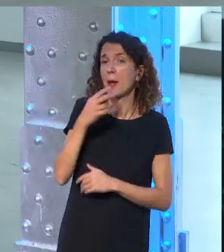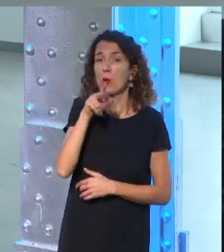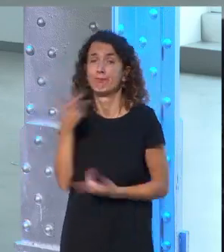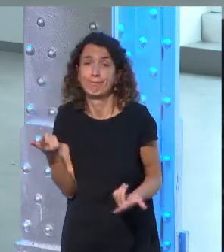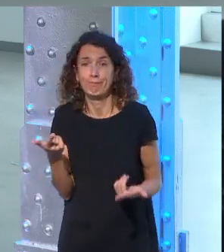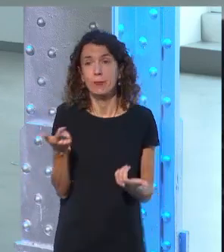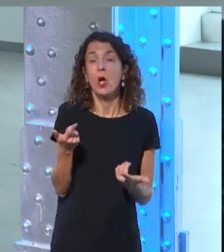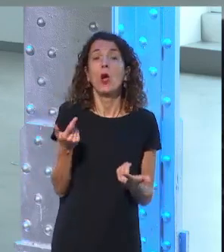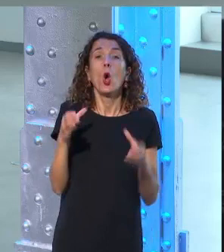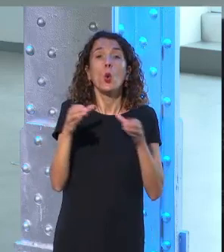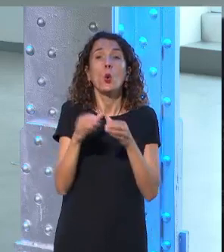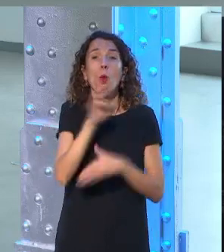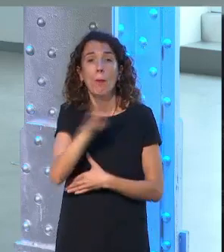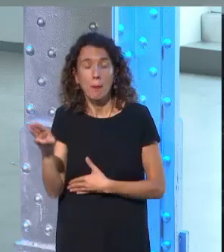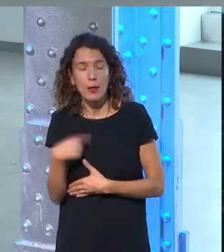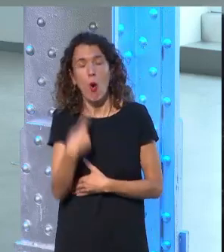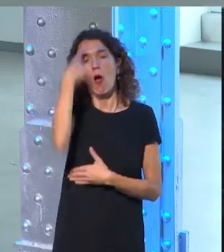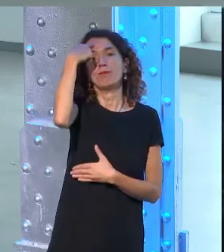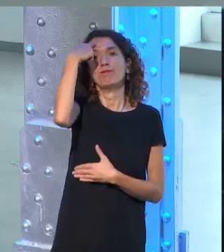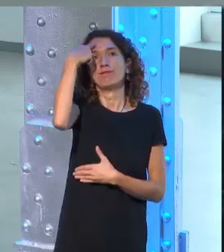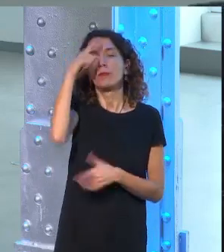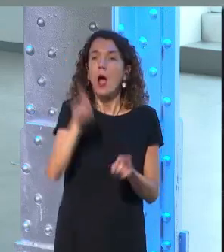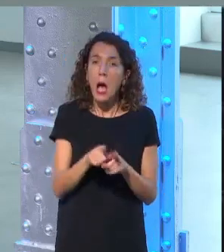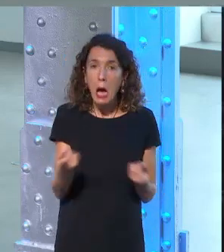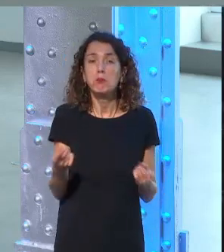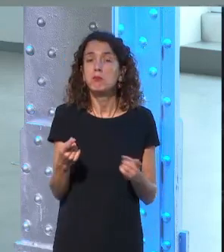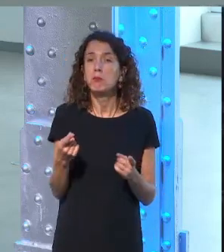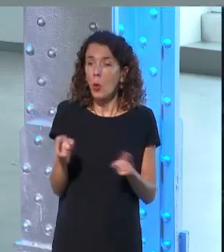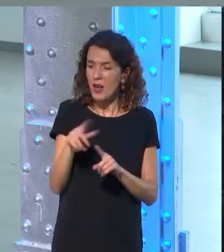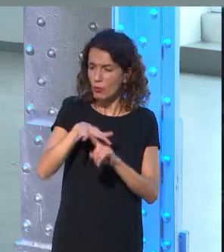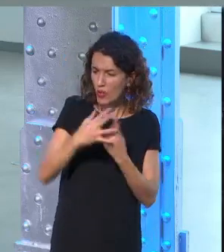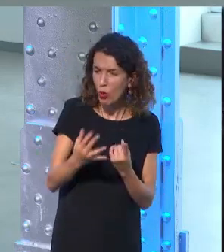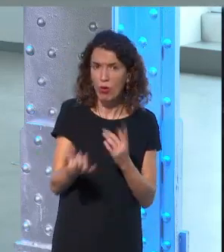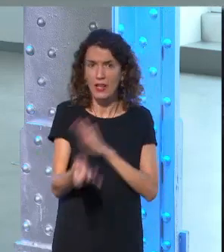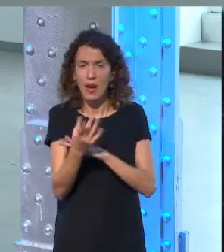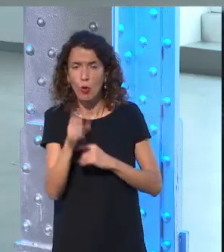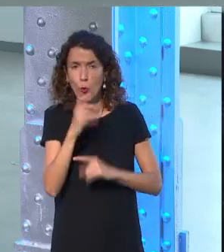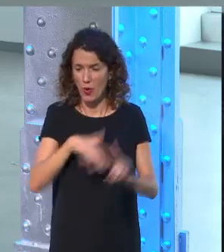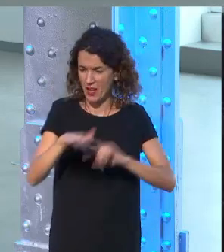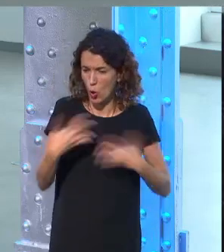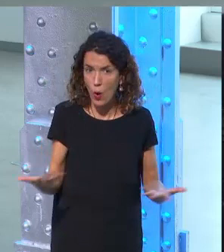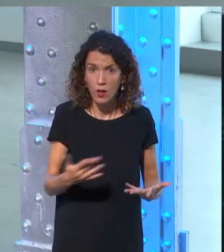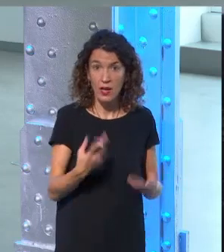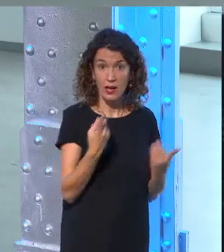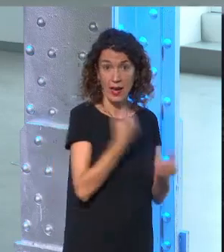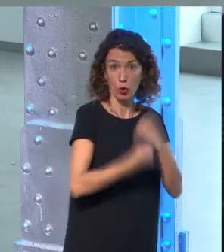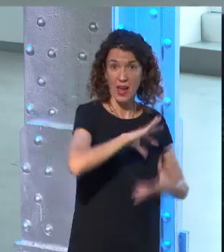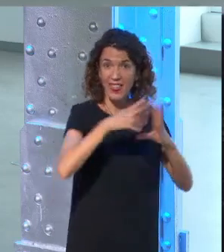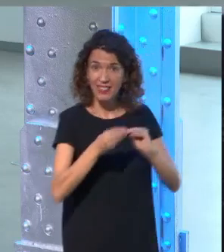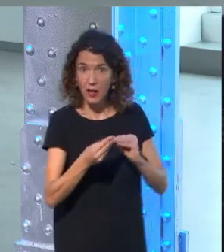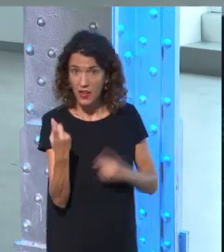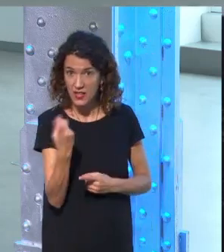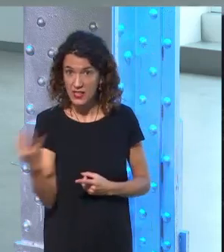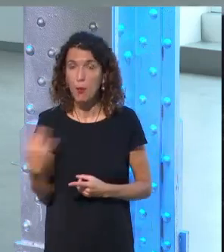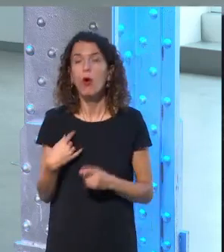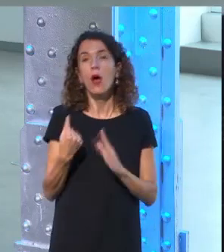la representante del Partido Popular, me viene a la mente, y bueno, pues en qué escenario nos vamos a mover, si necesitamos adaptar nuestra economía. Hemos identificado